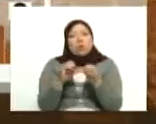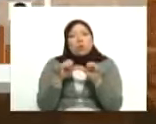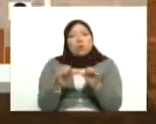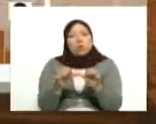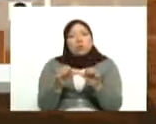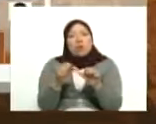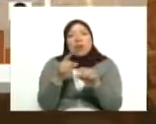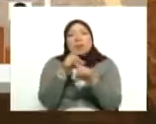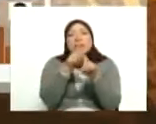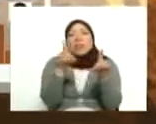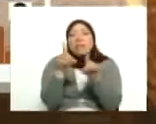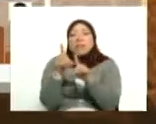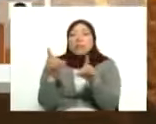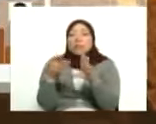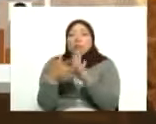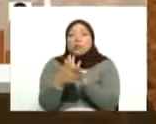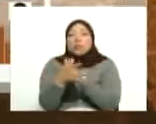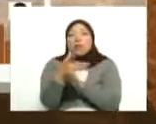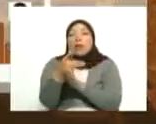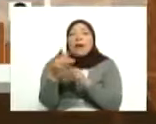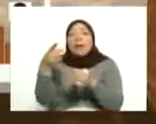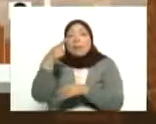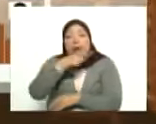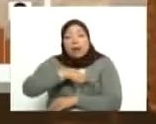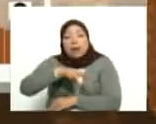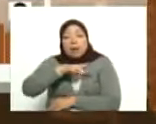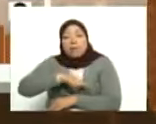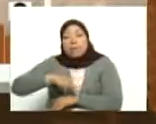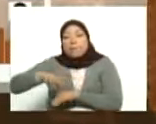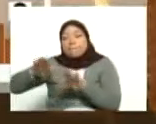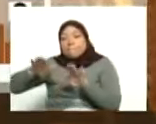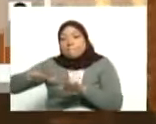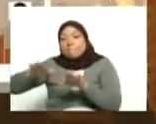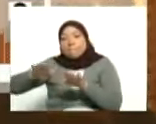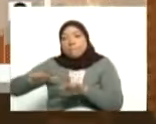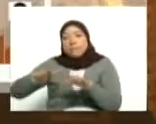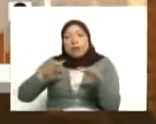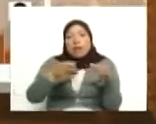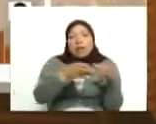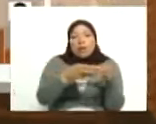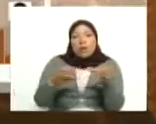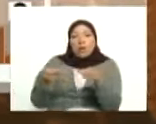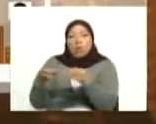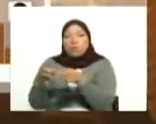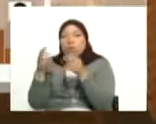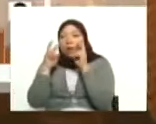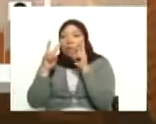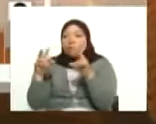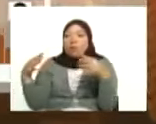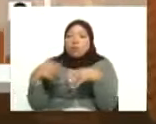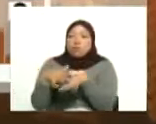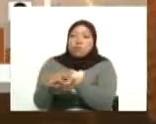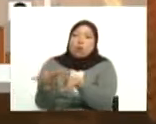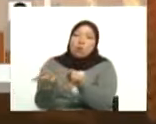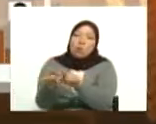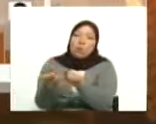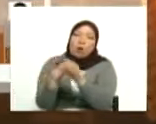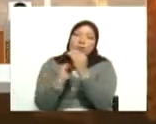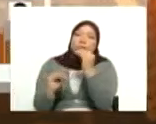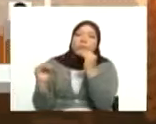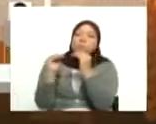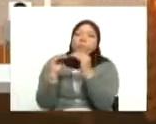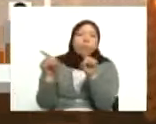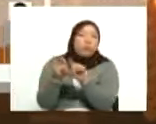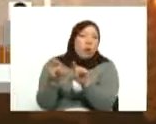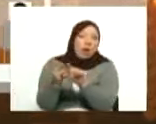estuvieron separados entre sunitas y chiitas, la misma rama islámica, pero que hoy ven con atención lo que ocurre en Palestina, harán una presión